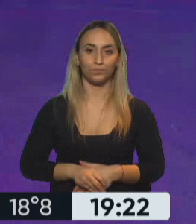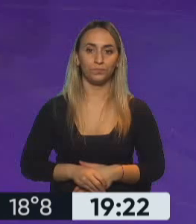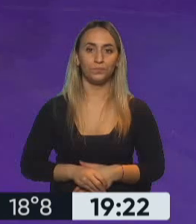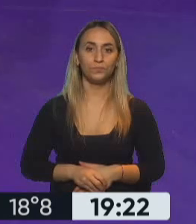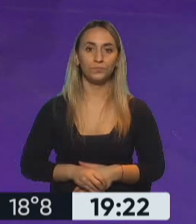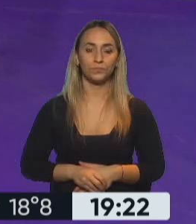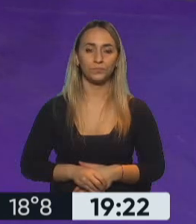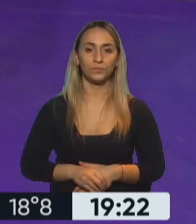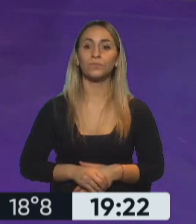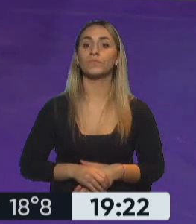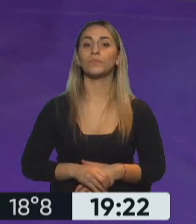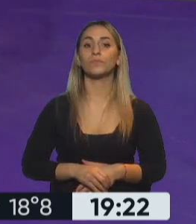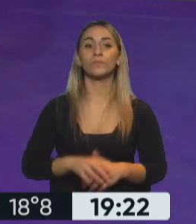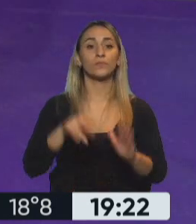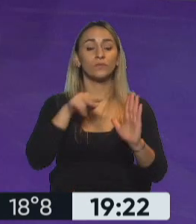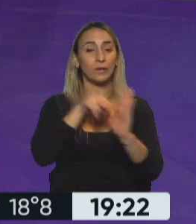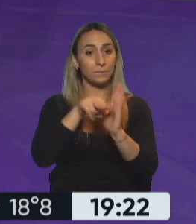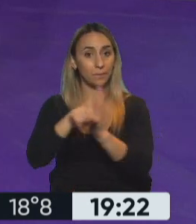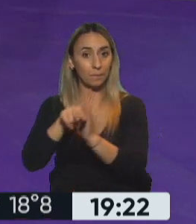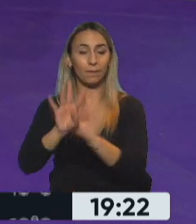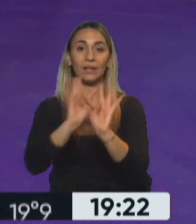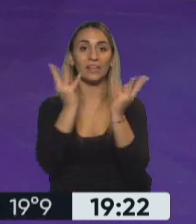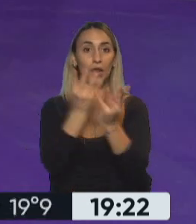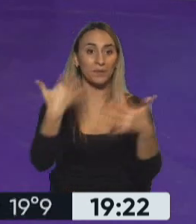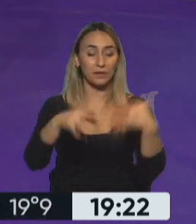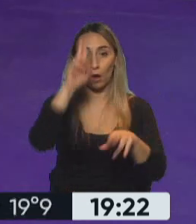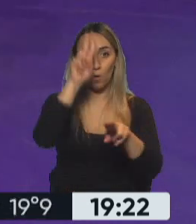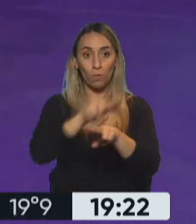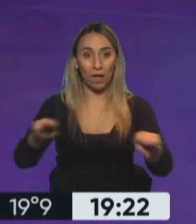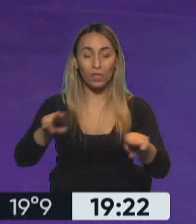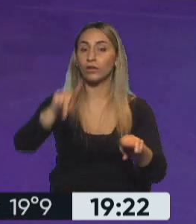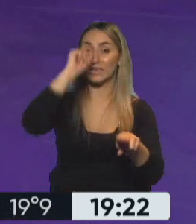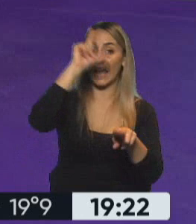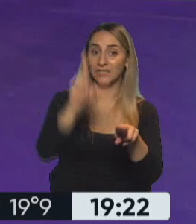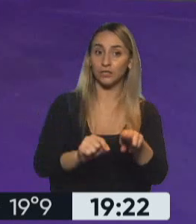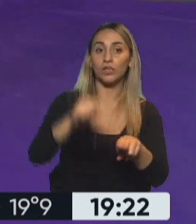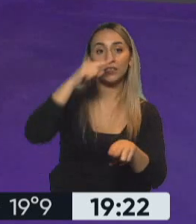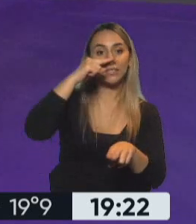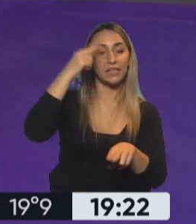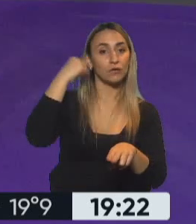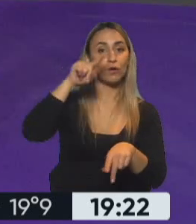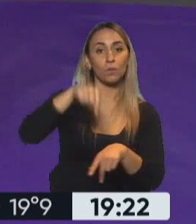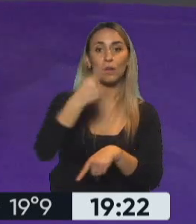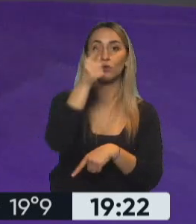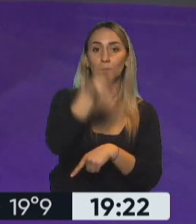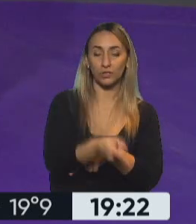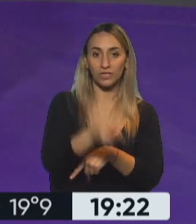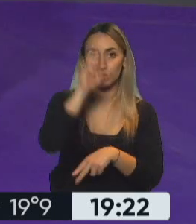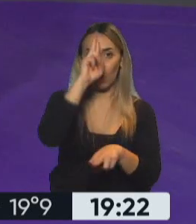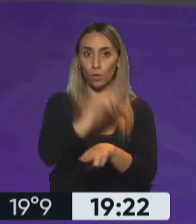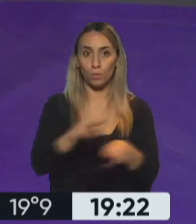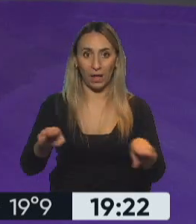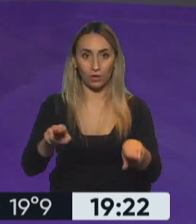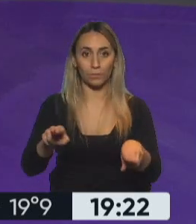ocupación de las camas útil que pasa en nación 79,1 por ciento